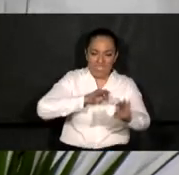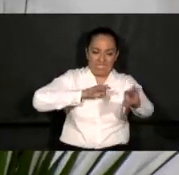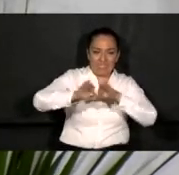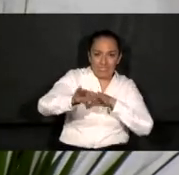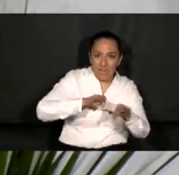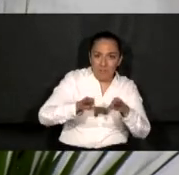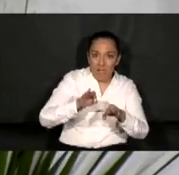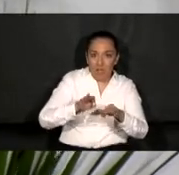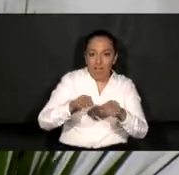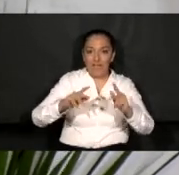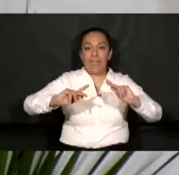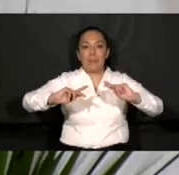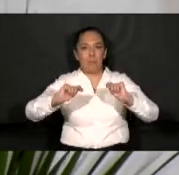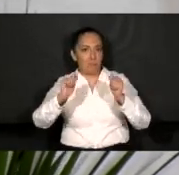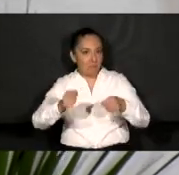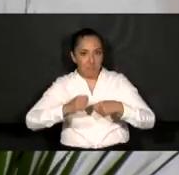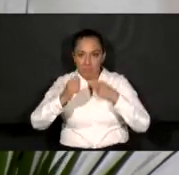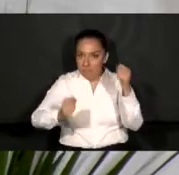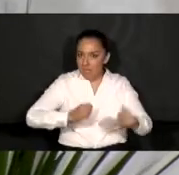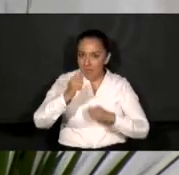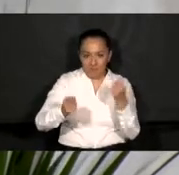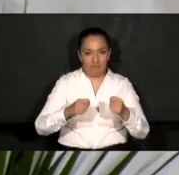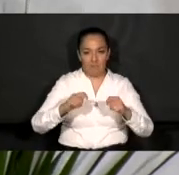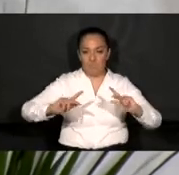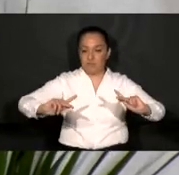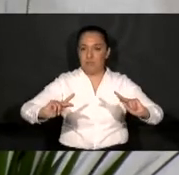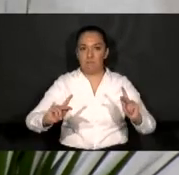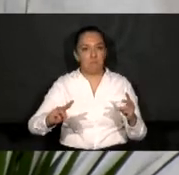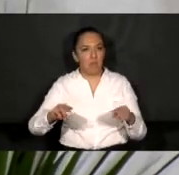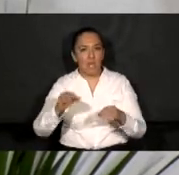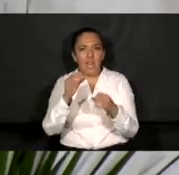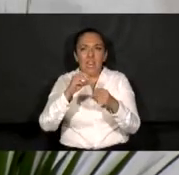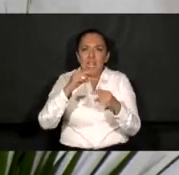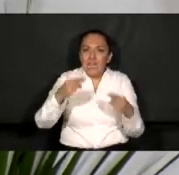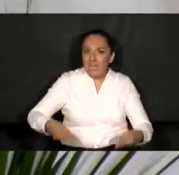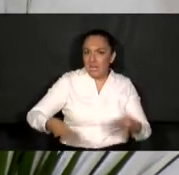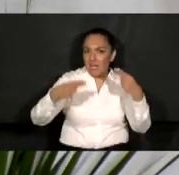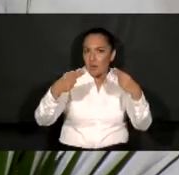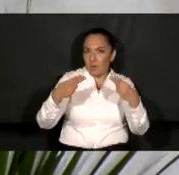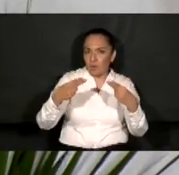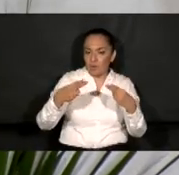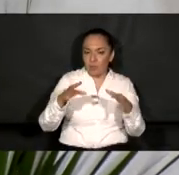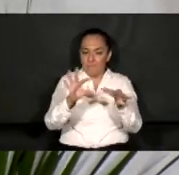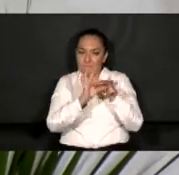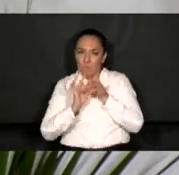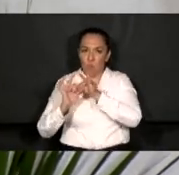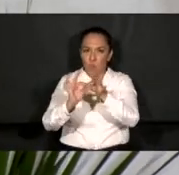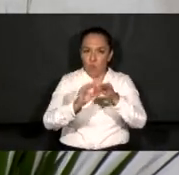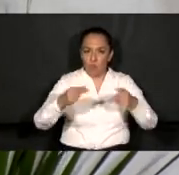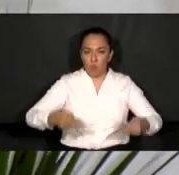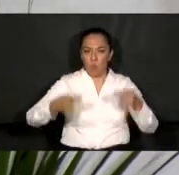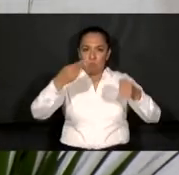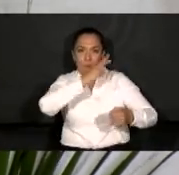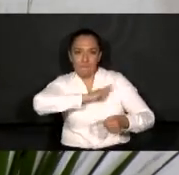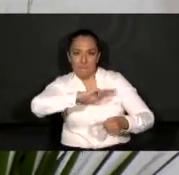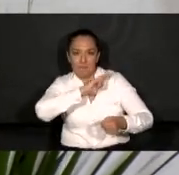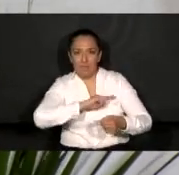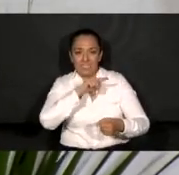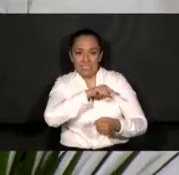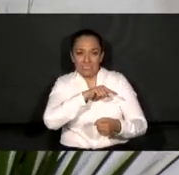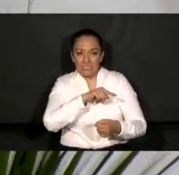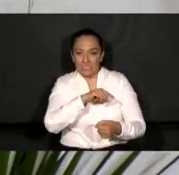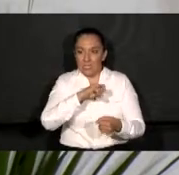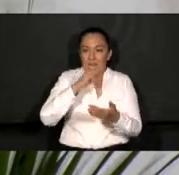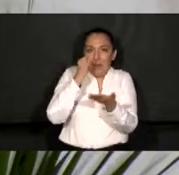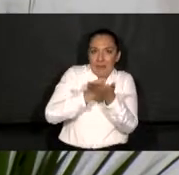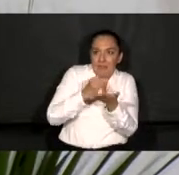sus comercios y empresas, para trabajar de manera conjunta con los empresarios que arriesgan su capital